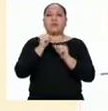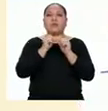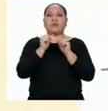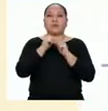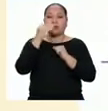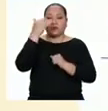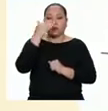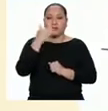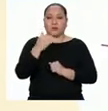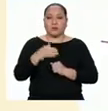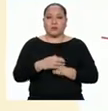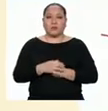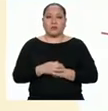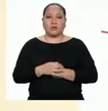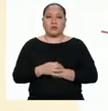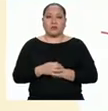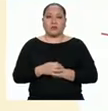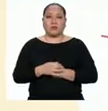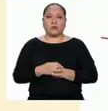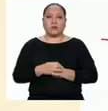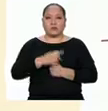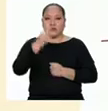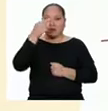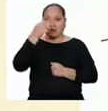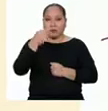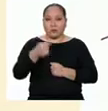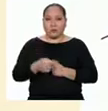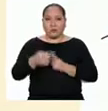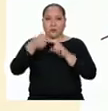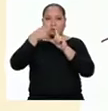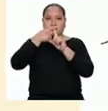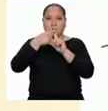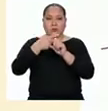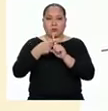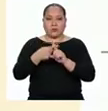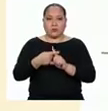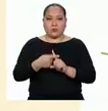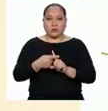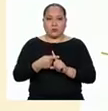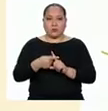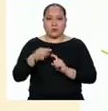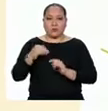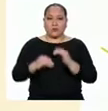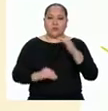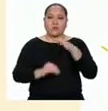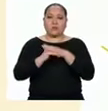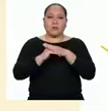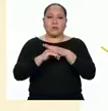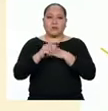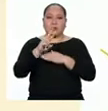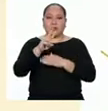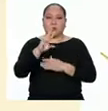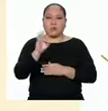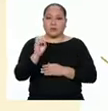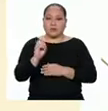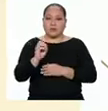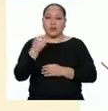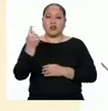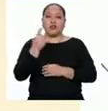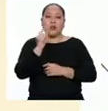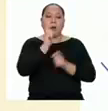números. Un detalle es que si sumamos las frecuencias absolutas, nos deben dar en total de las personas